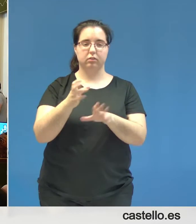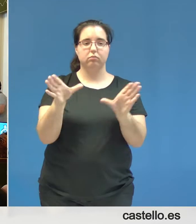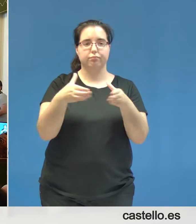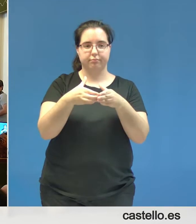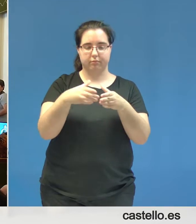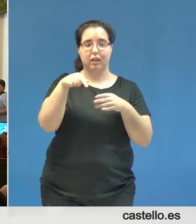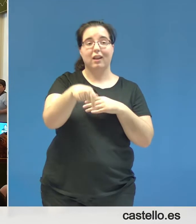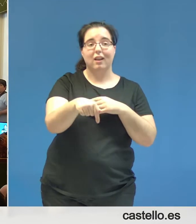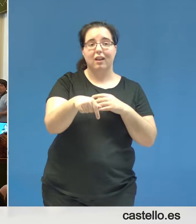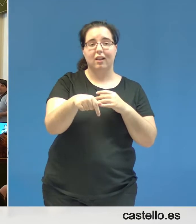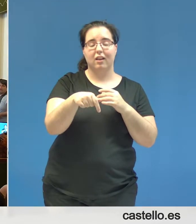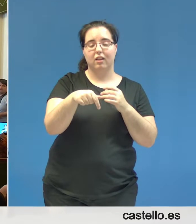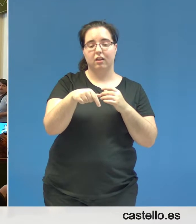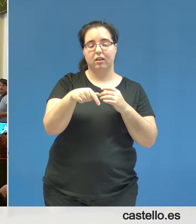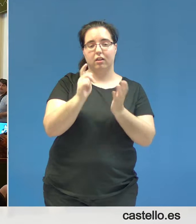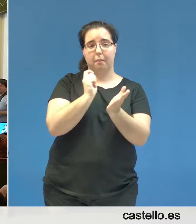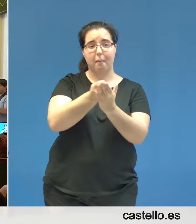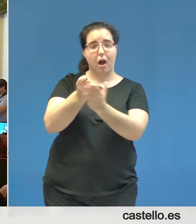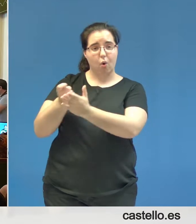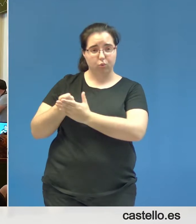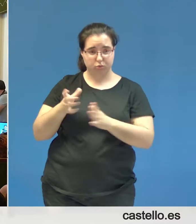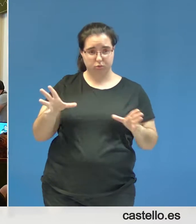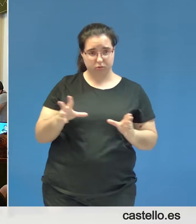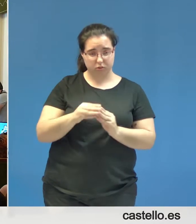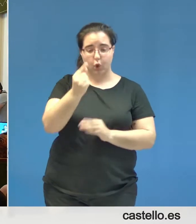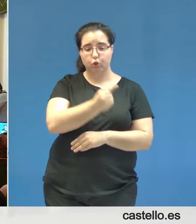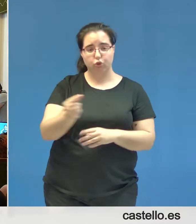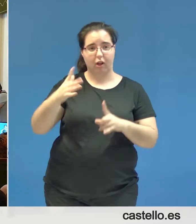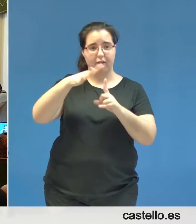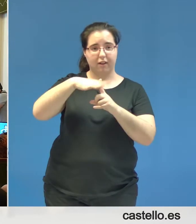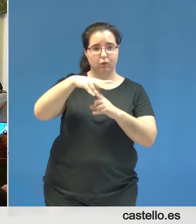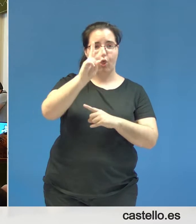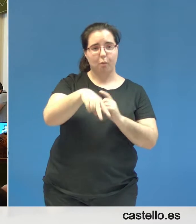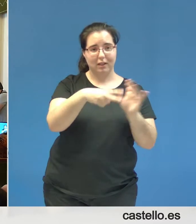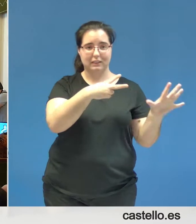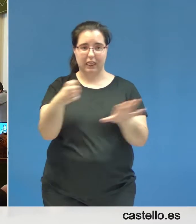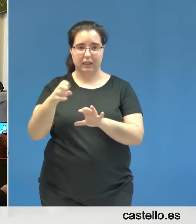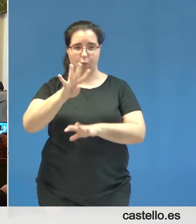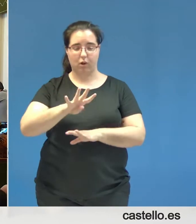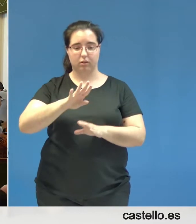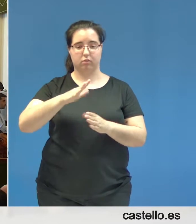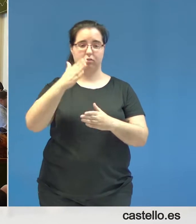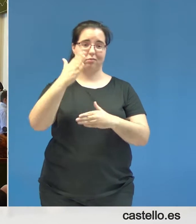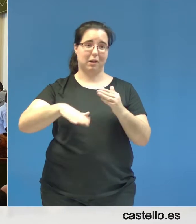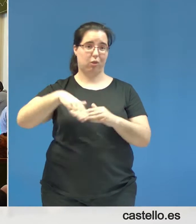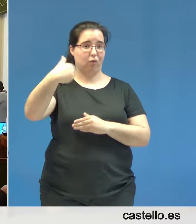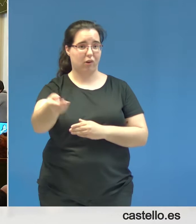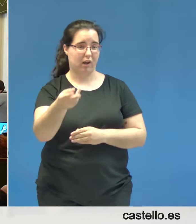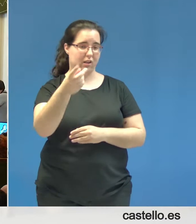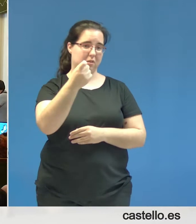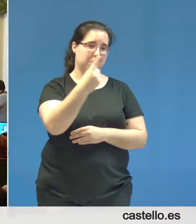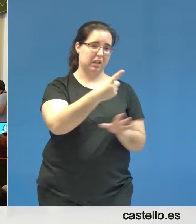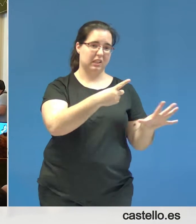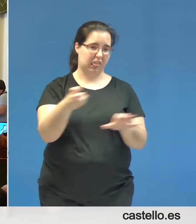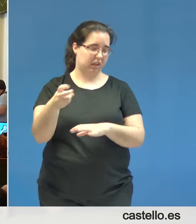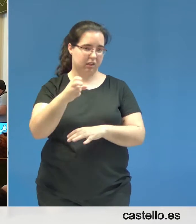el resumen de pagos ha sido total de facturas pagadas 2.704, fuera de plazo se pagaron 403, el periodo medio de pago ha sido de 42